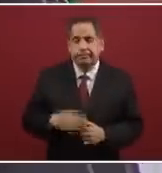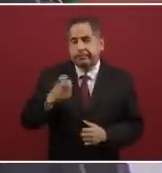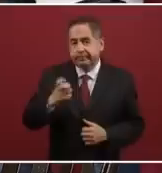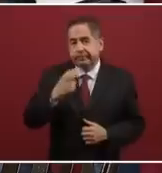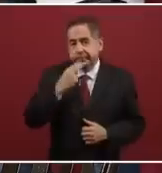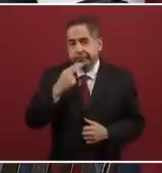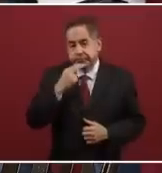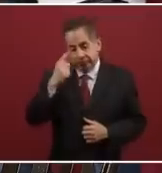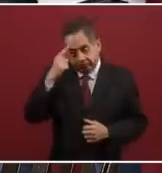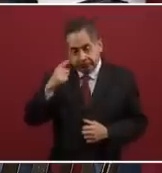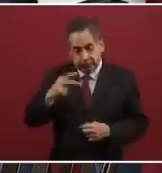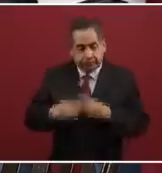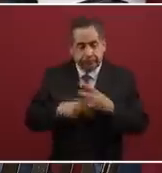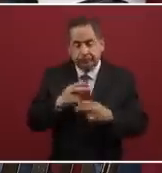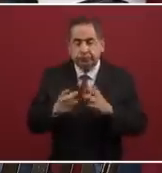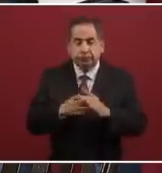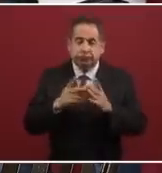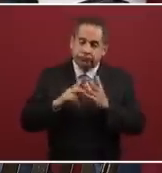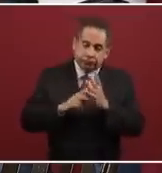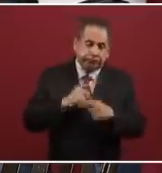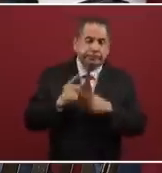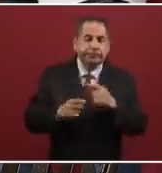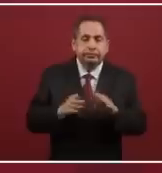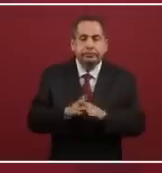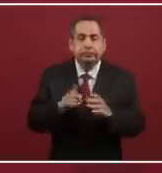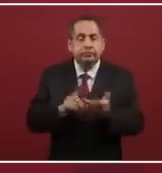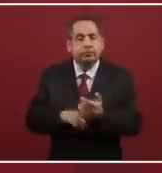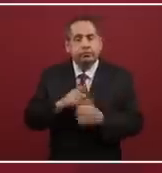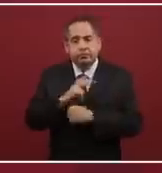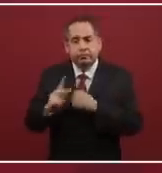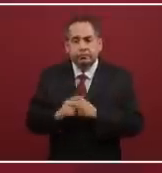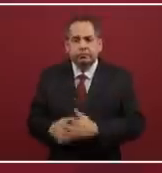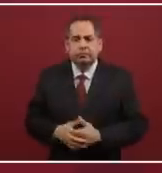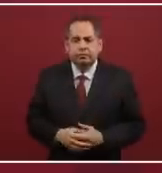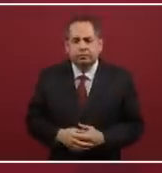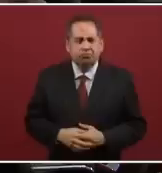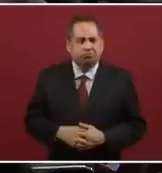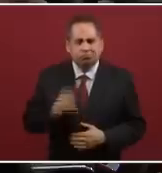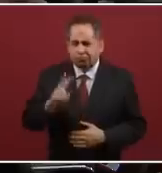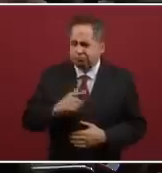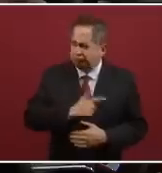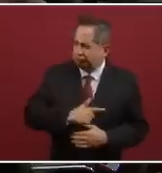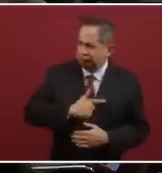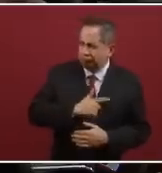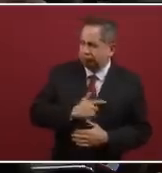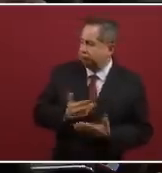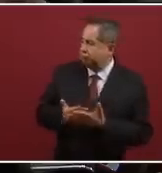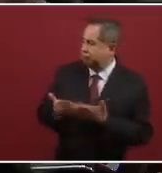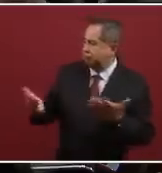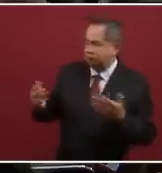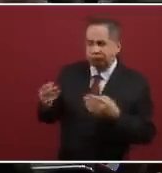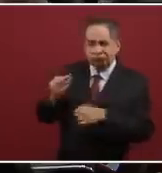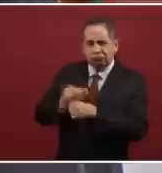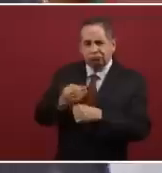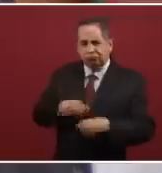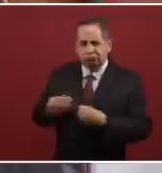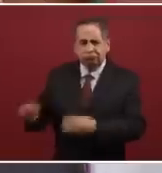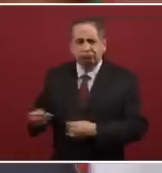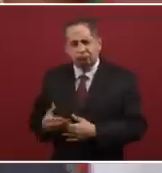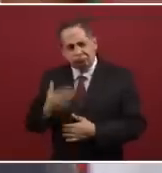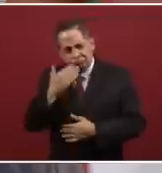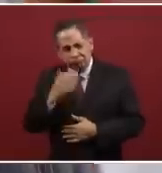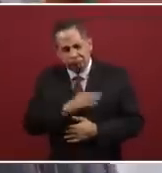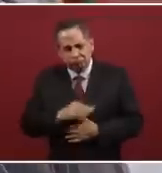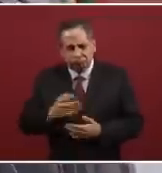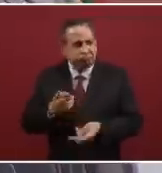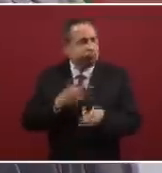cabo el renacimiento del país. Veo mucho gusto, la verdad, esta ceremonia. Celebro que